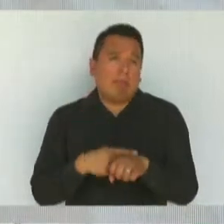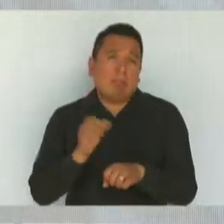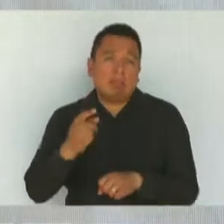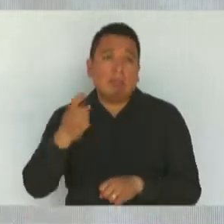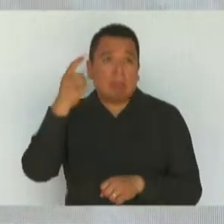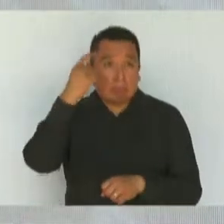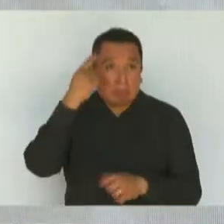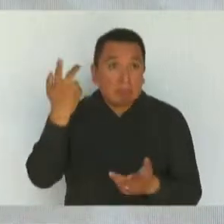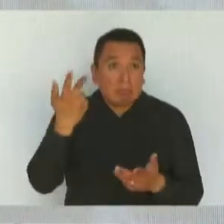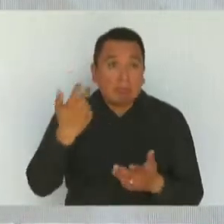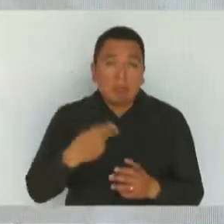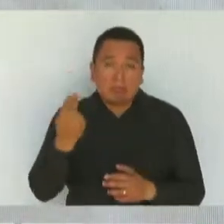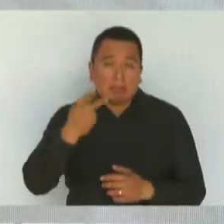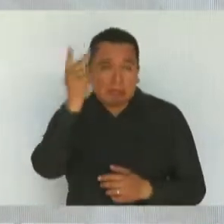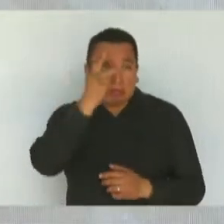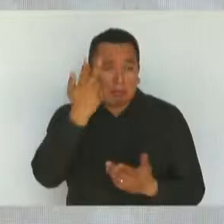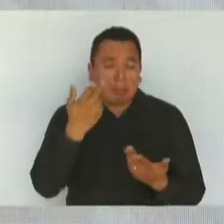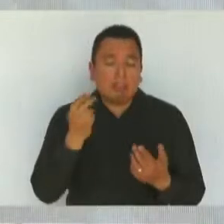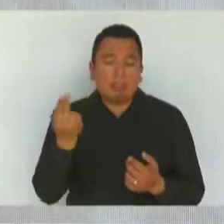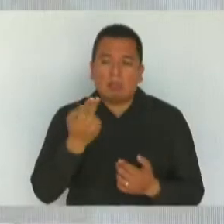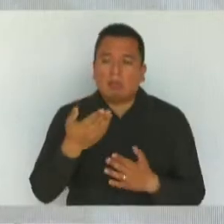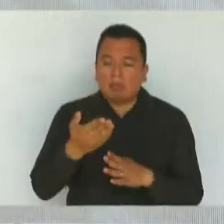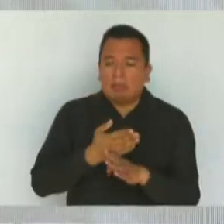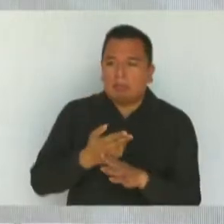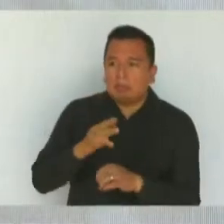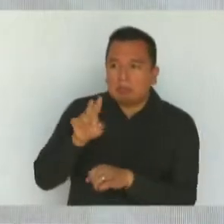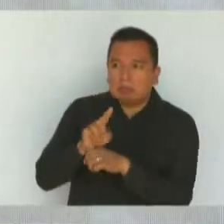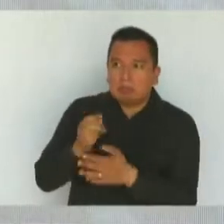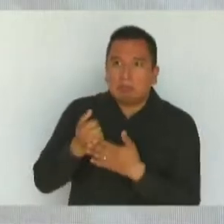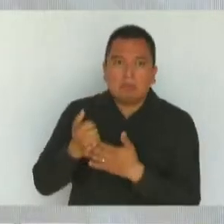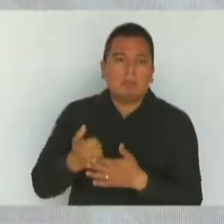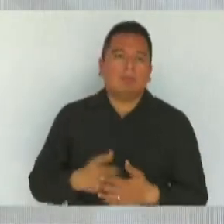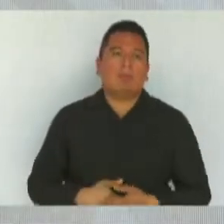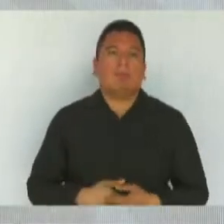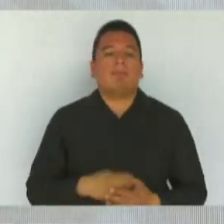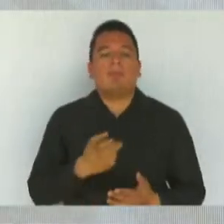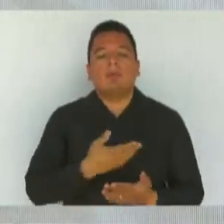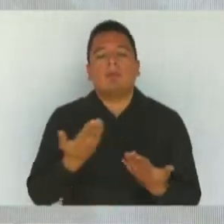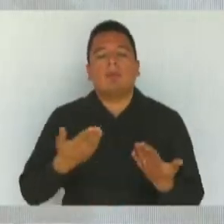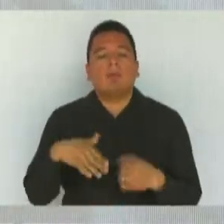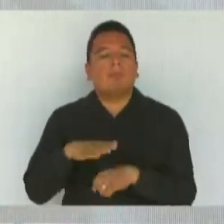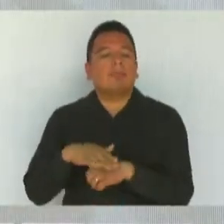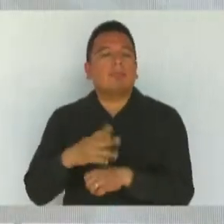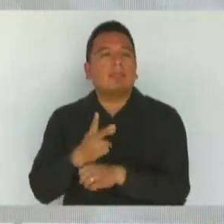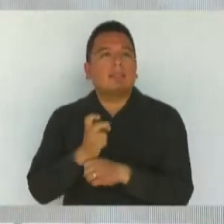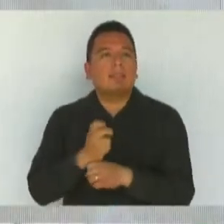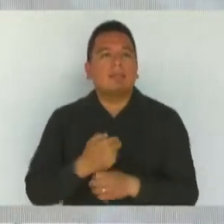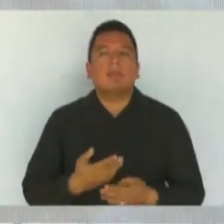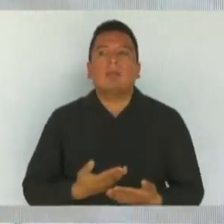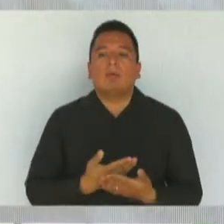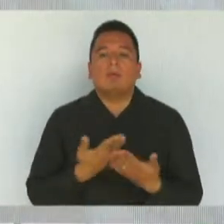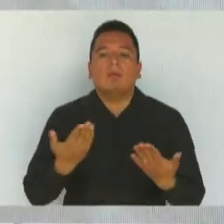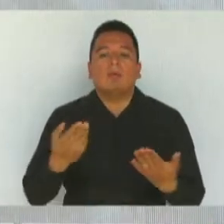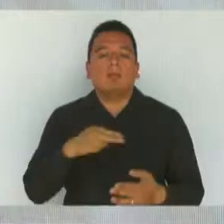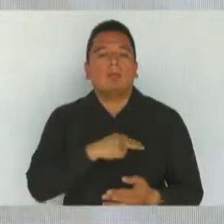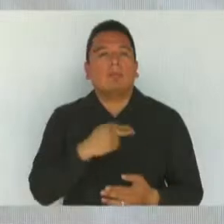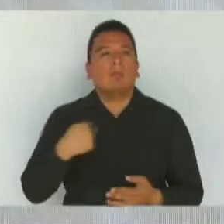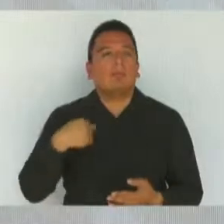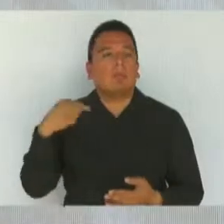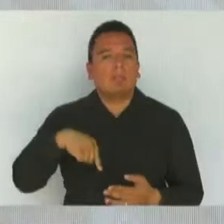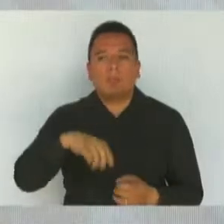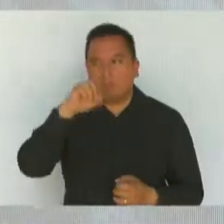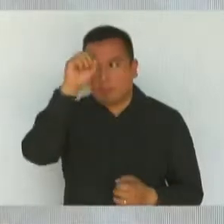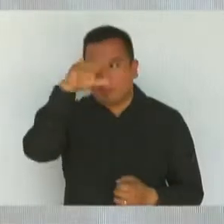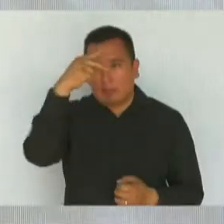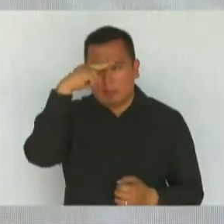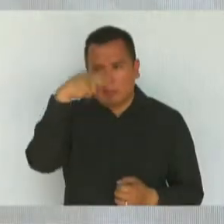mental, por ejemplo, y que tenemos que diagnosticar a tiempo. Por eso mi invitación es esa, a que en este espacio emblemático de la minería en